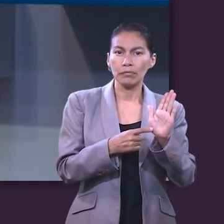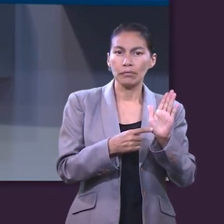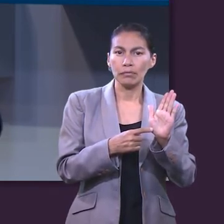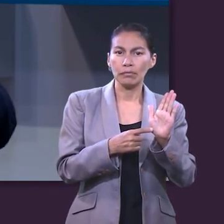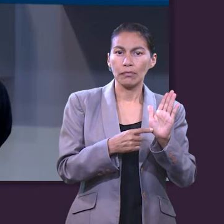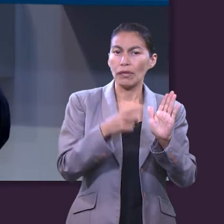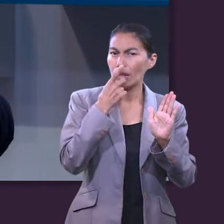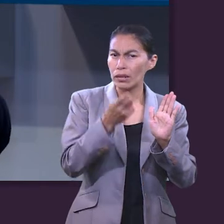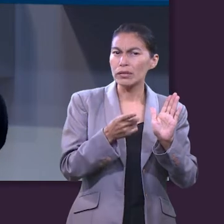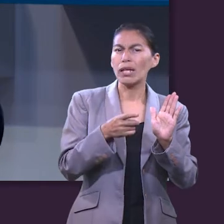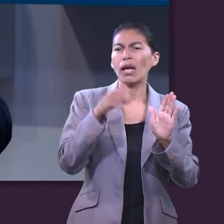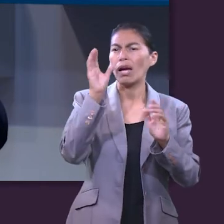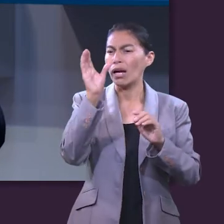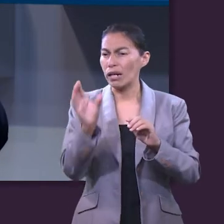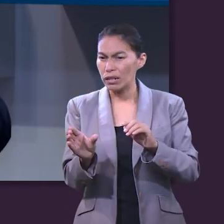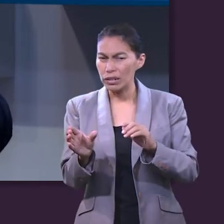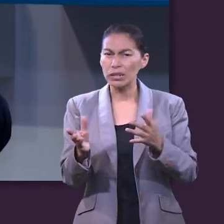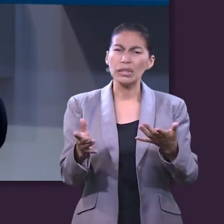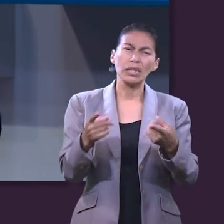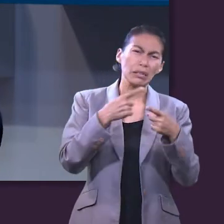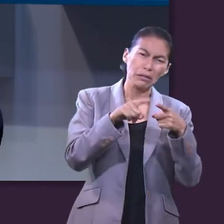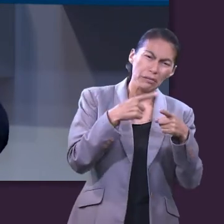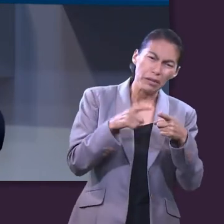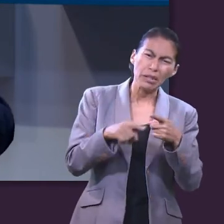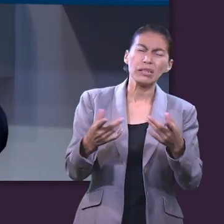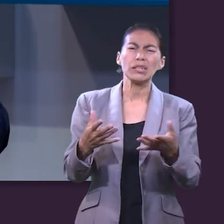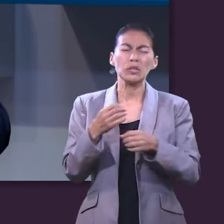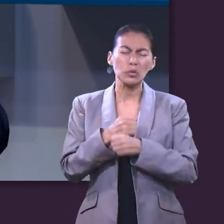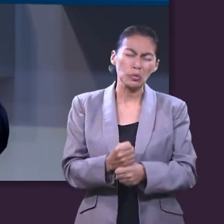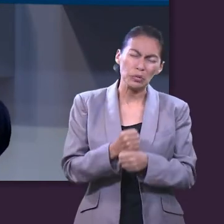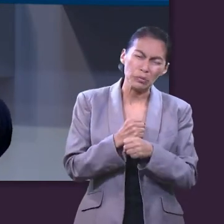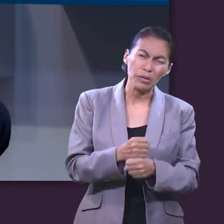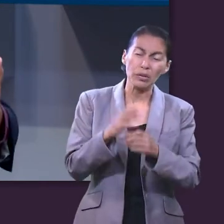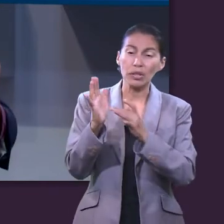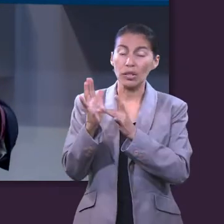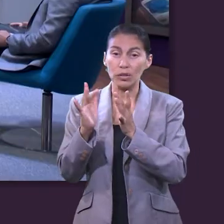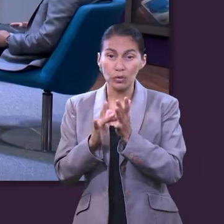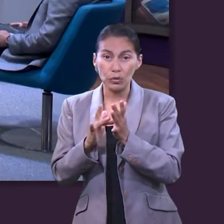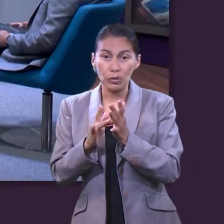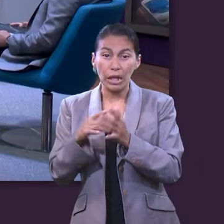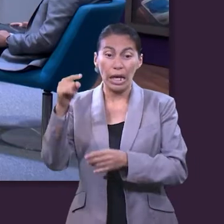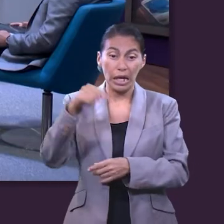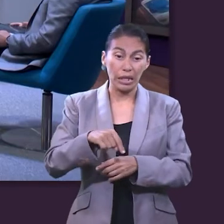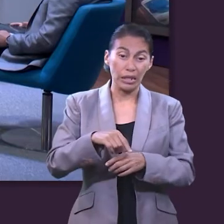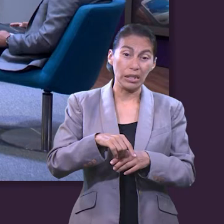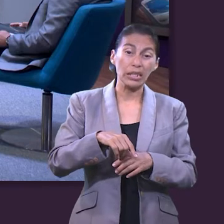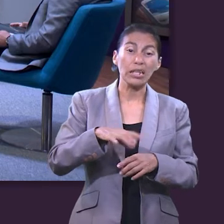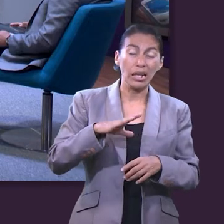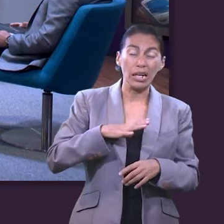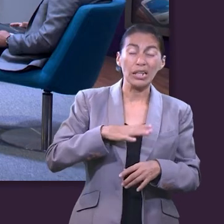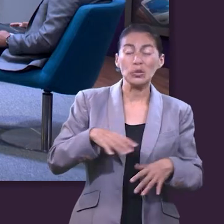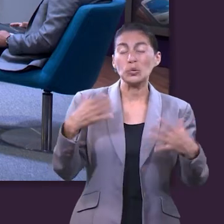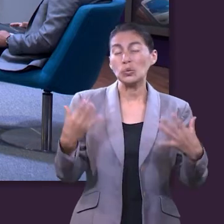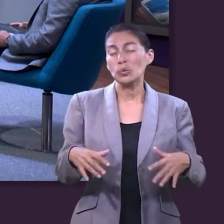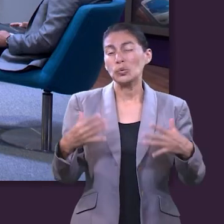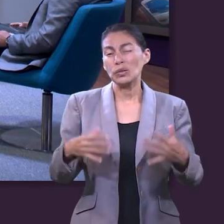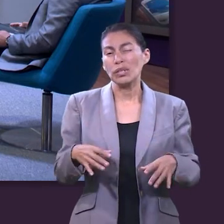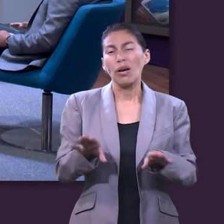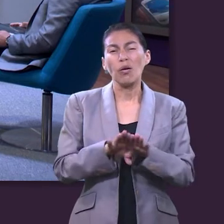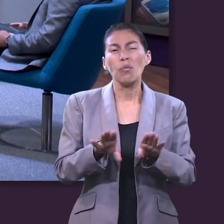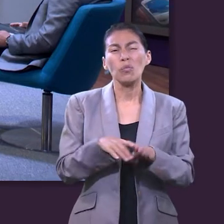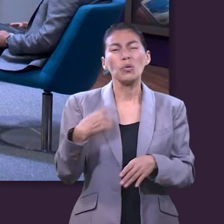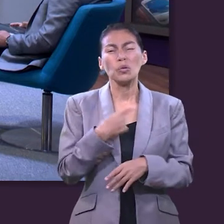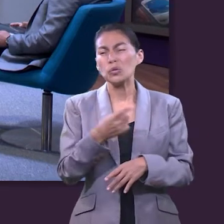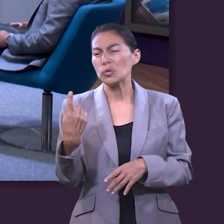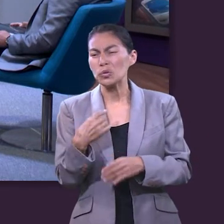cuáles eran las características o qué sufrimientos tuvo Jesús al encarnarse en este mundo y ver de pronto si